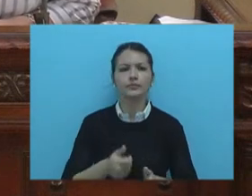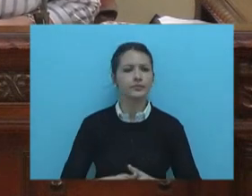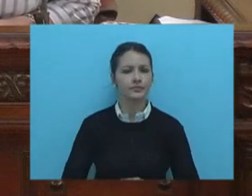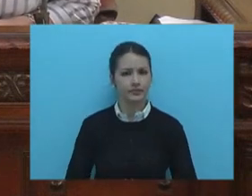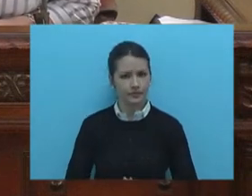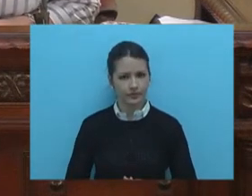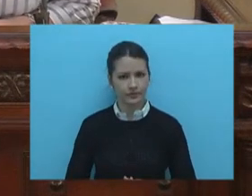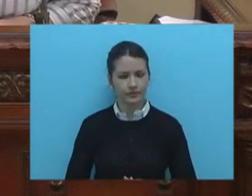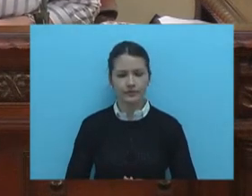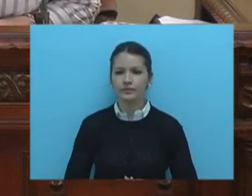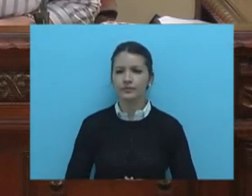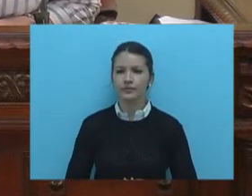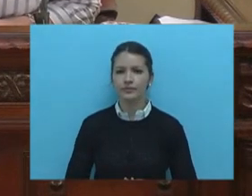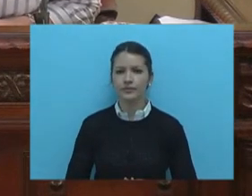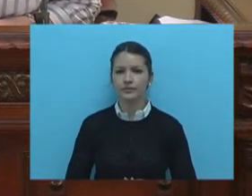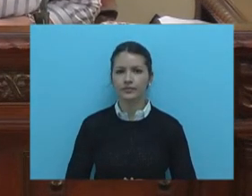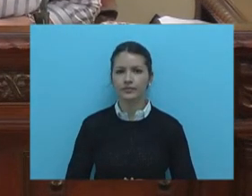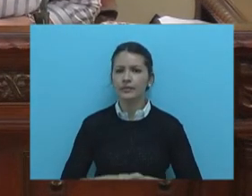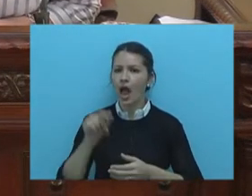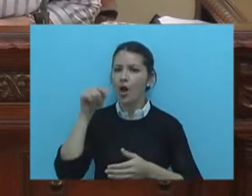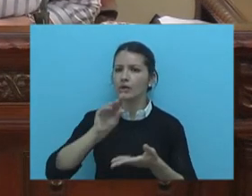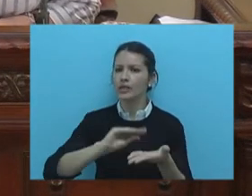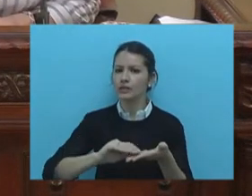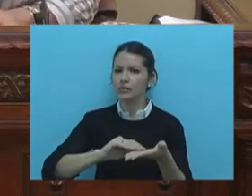Tiene la palabra el diputado